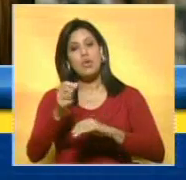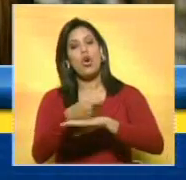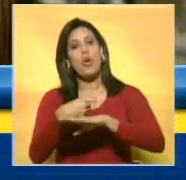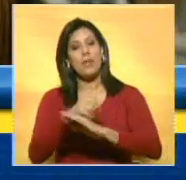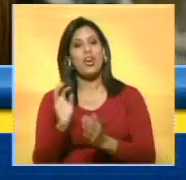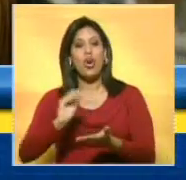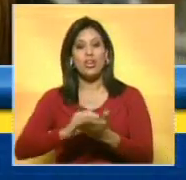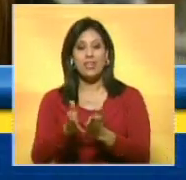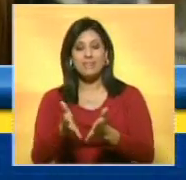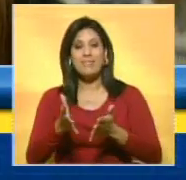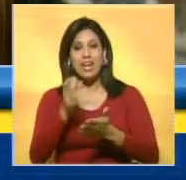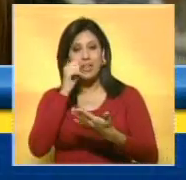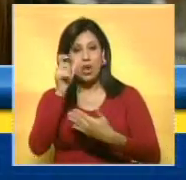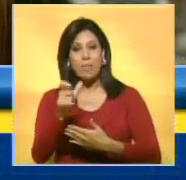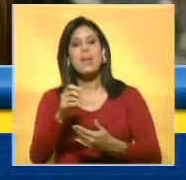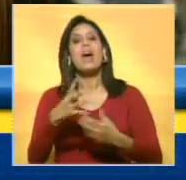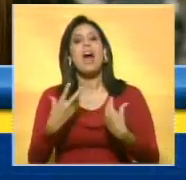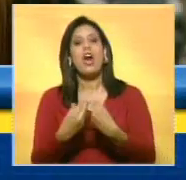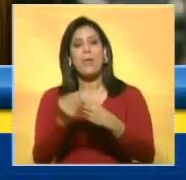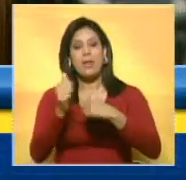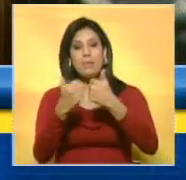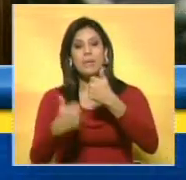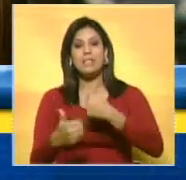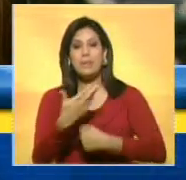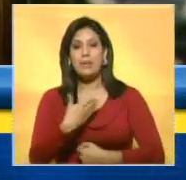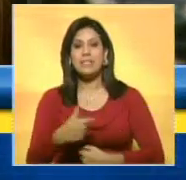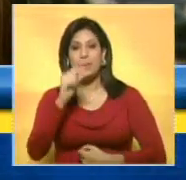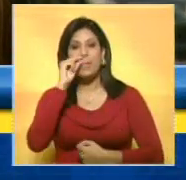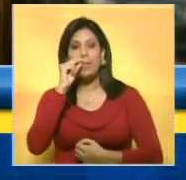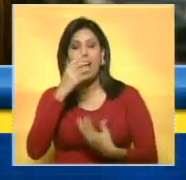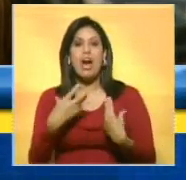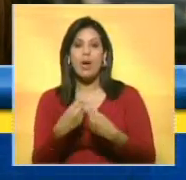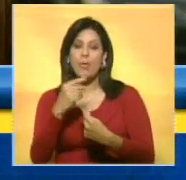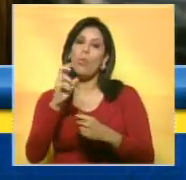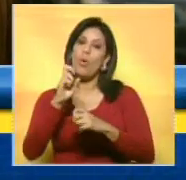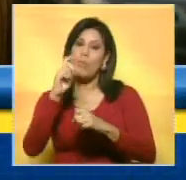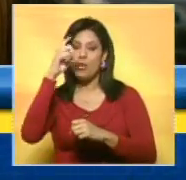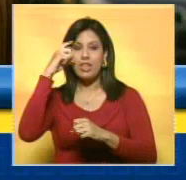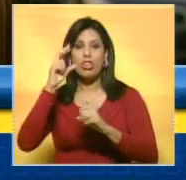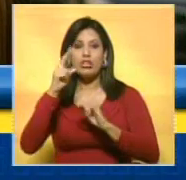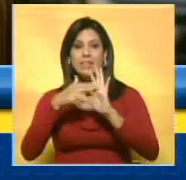gobernador reelecto Julio León Heredia, en compañía del vicepresidente, haciendo un nuevo periodo de gobierno